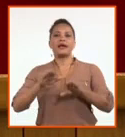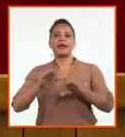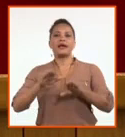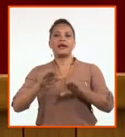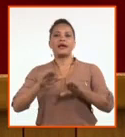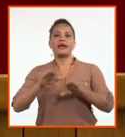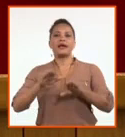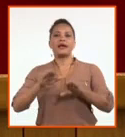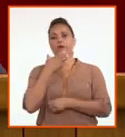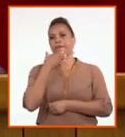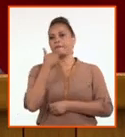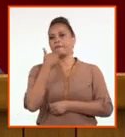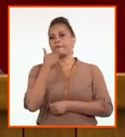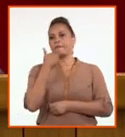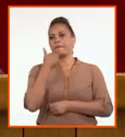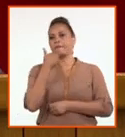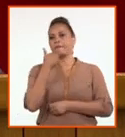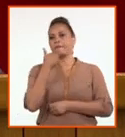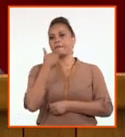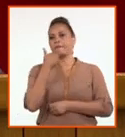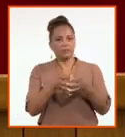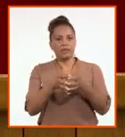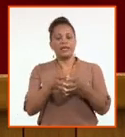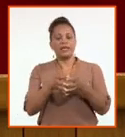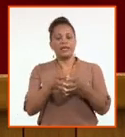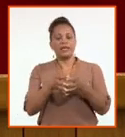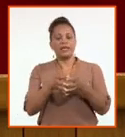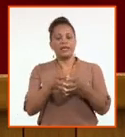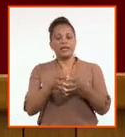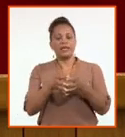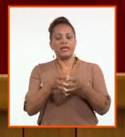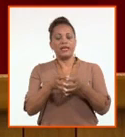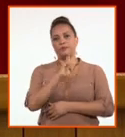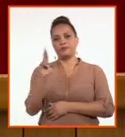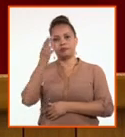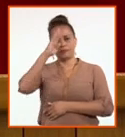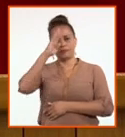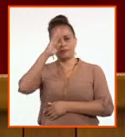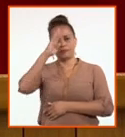favor del horizonte político común en el gran proyecto de la Revolución Cubana.